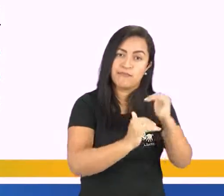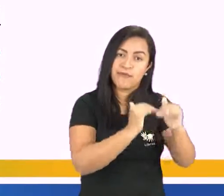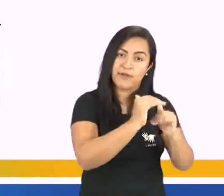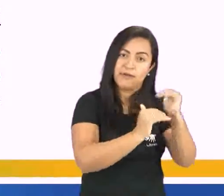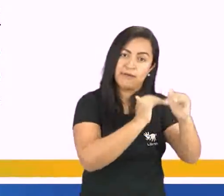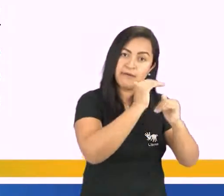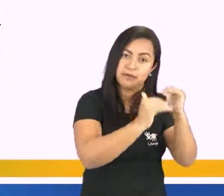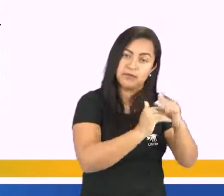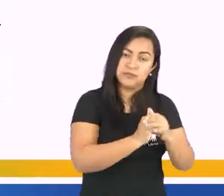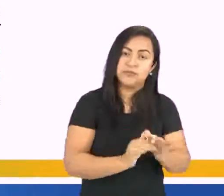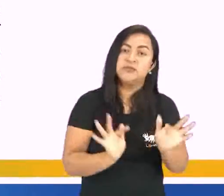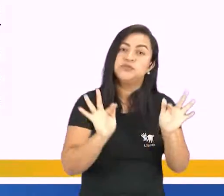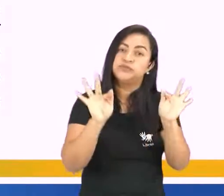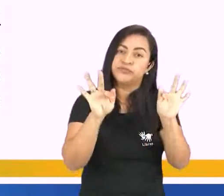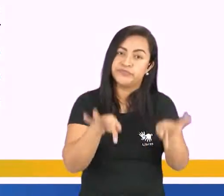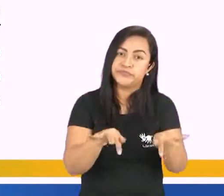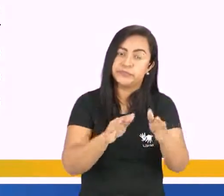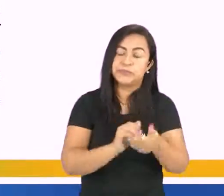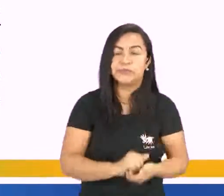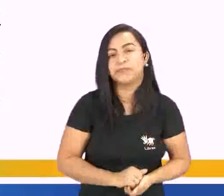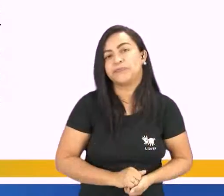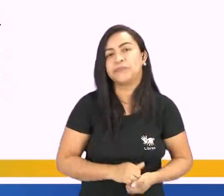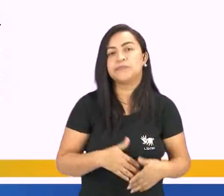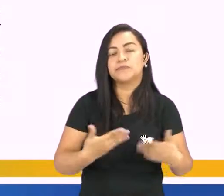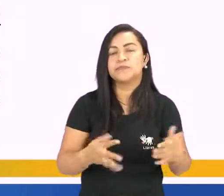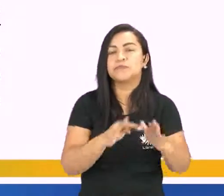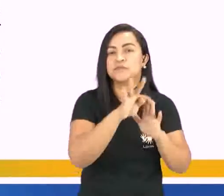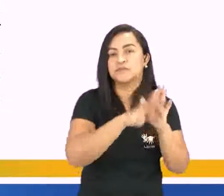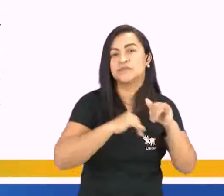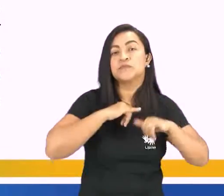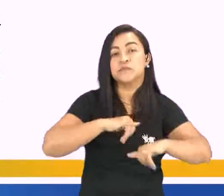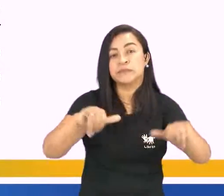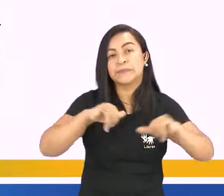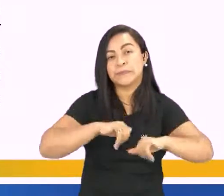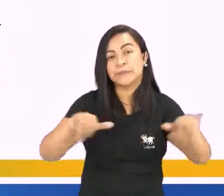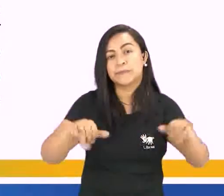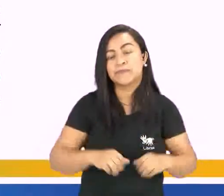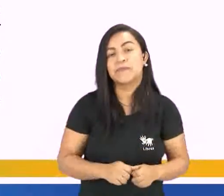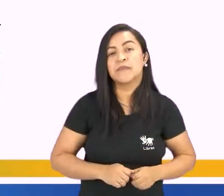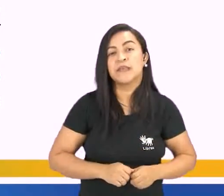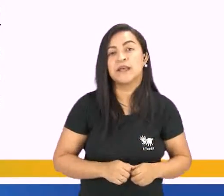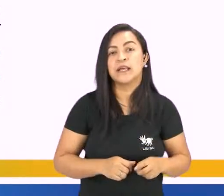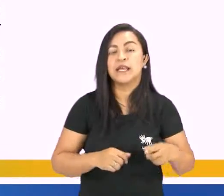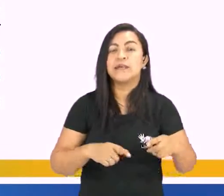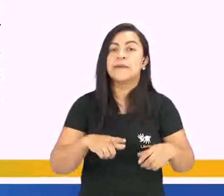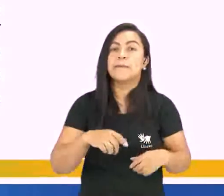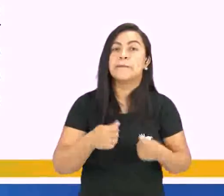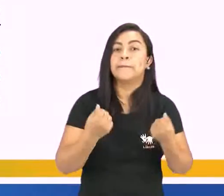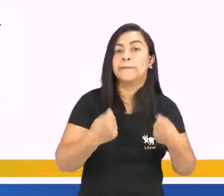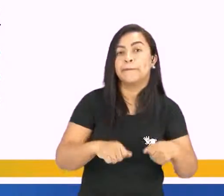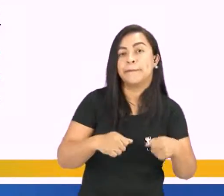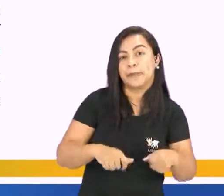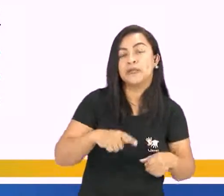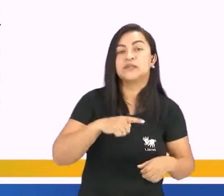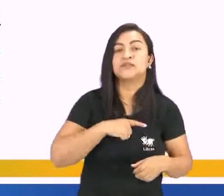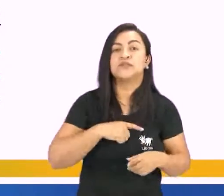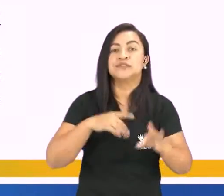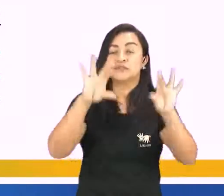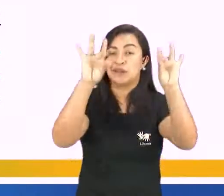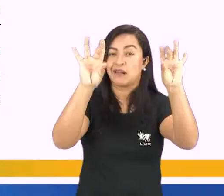desenvolvimento y conclusión. El texto informativo debe describir